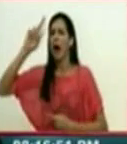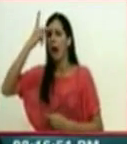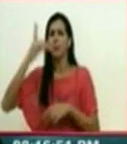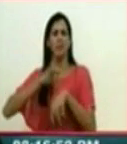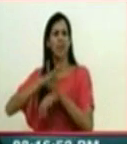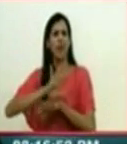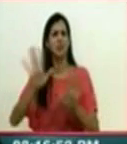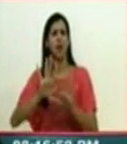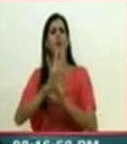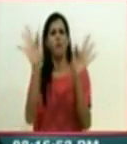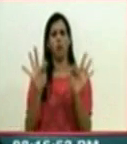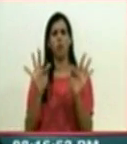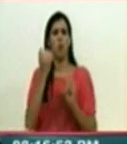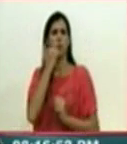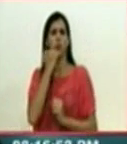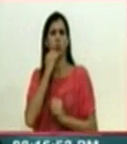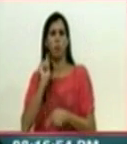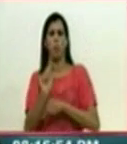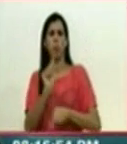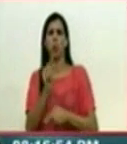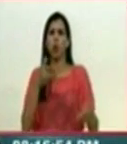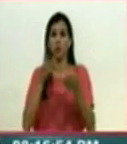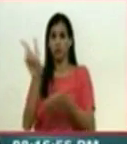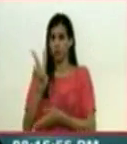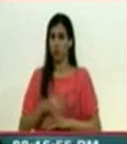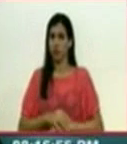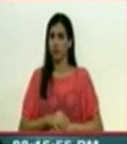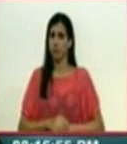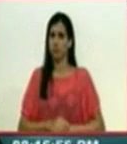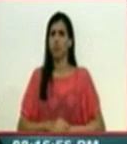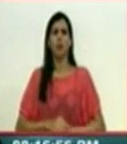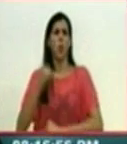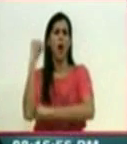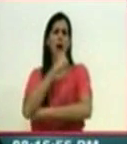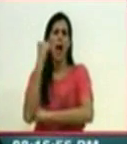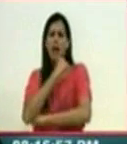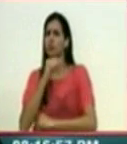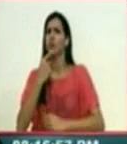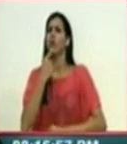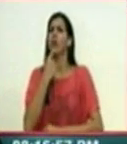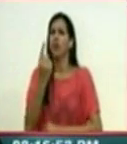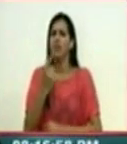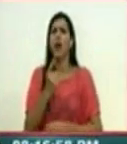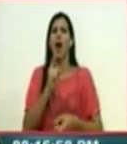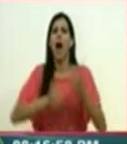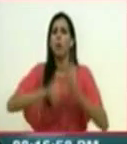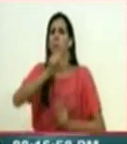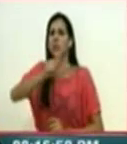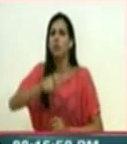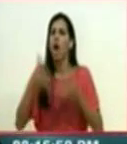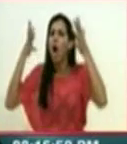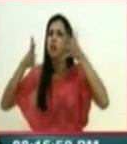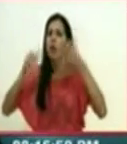discurso altisonante y no escuche malos, perniciosos y falsos consejos